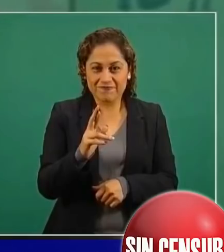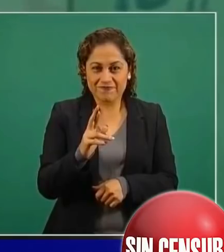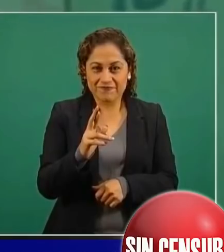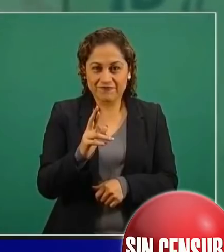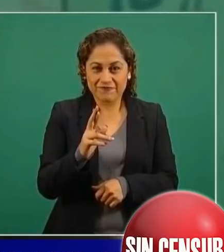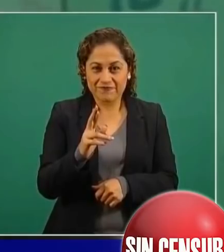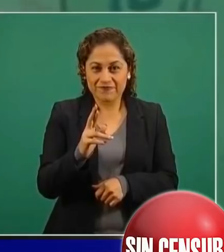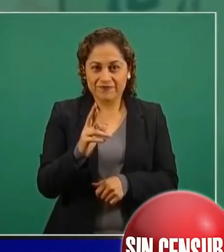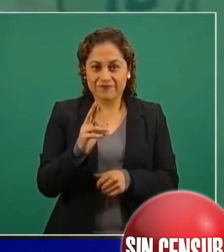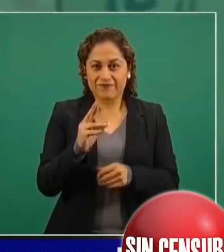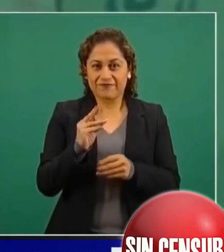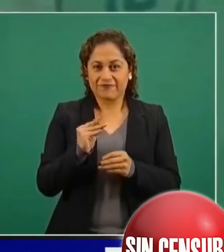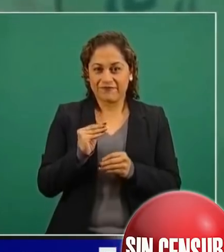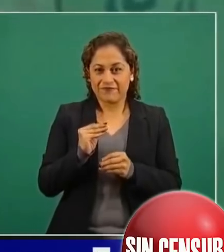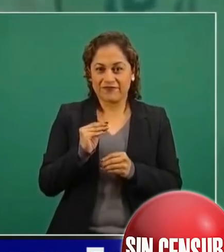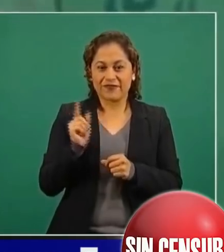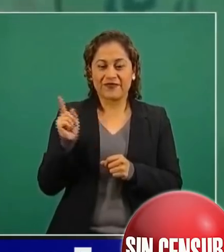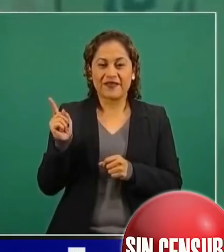el benemérito, pero no.